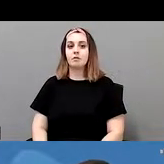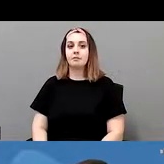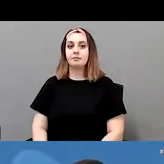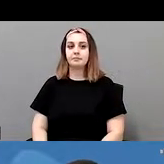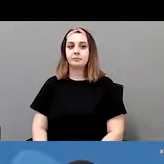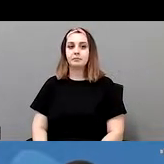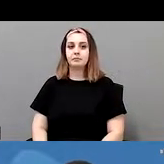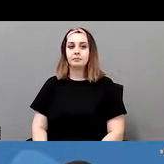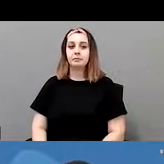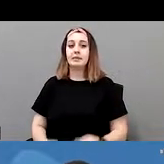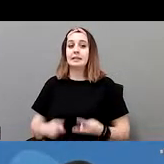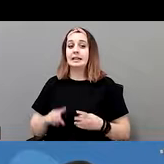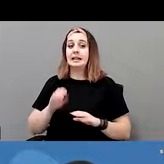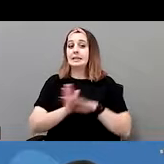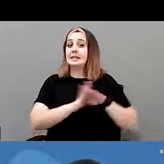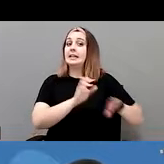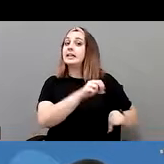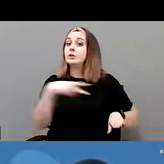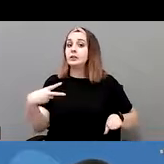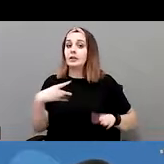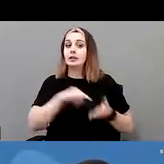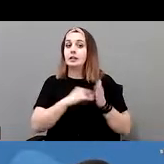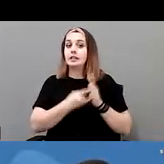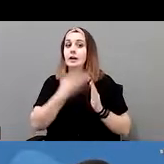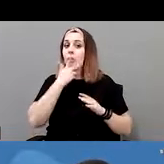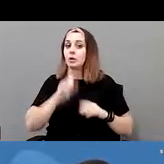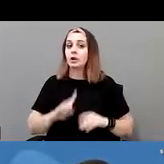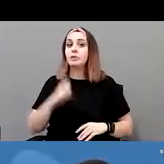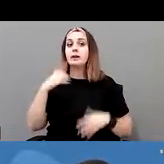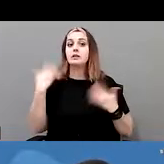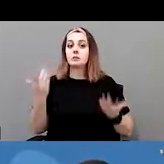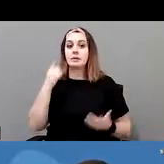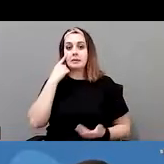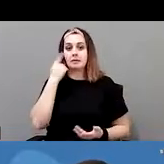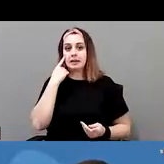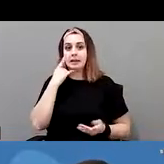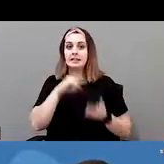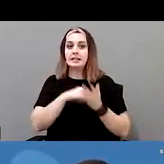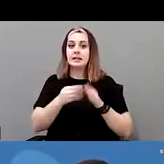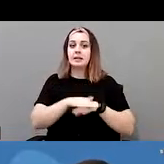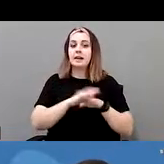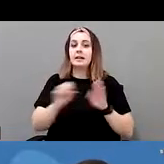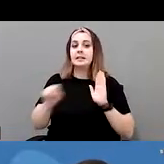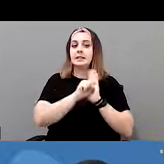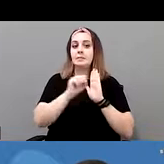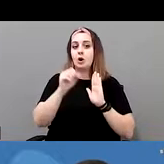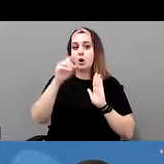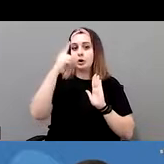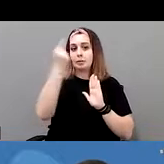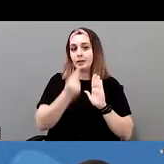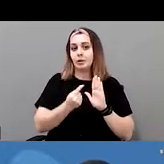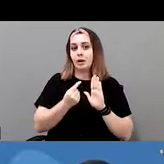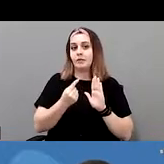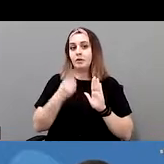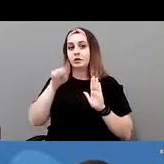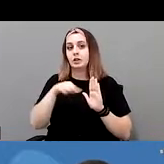Los resultados como tipos de sistemas de comunicación más conocidos, fijaros en los sistemas basados en símbolos pictográficos o no pictográficos,